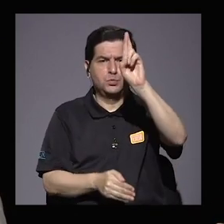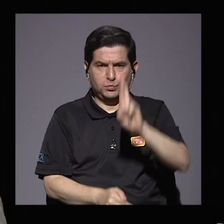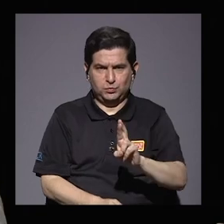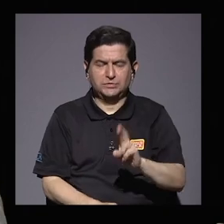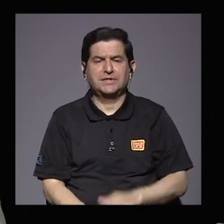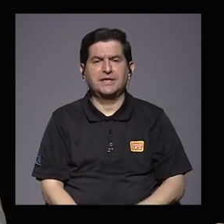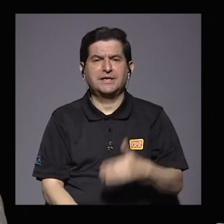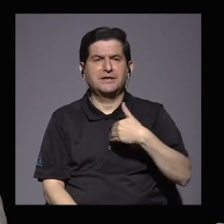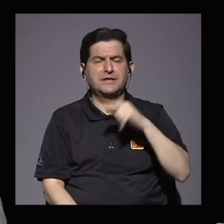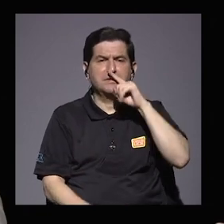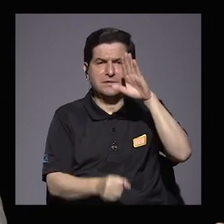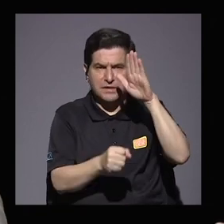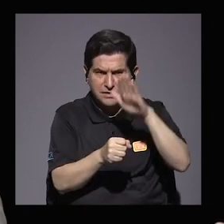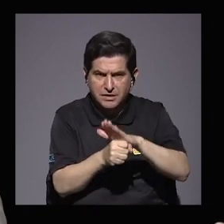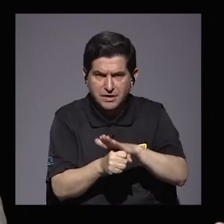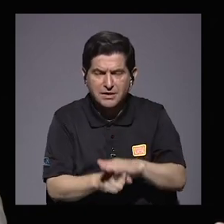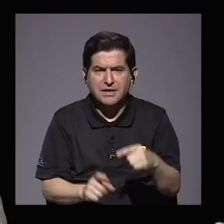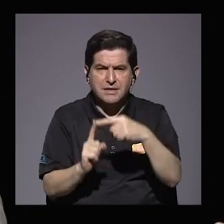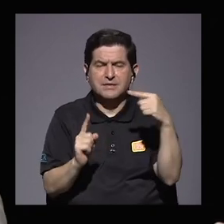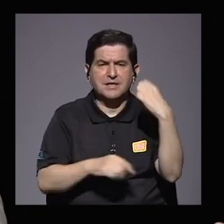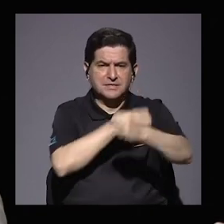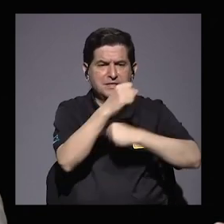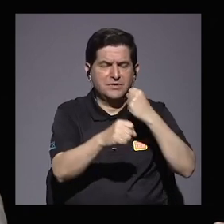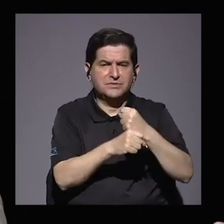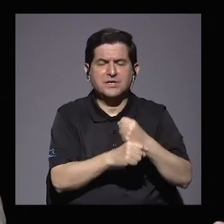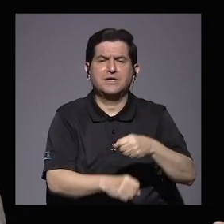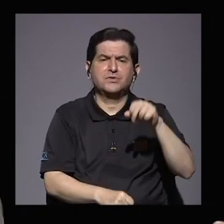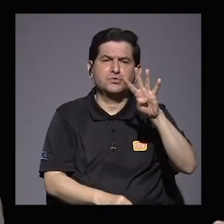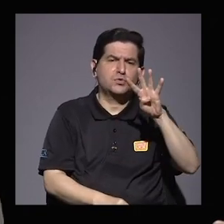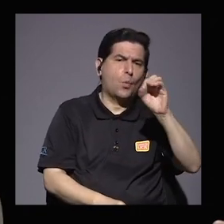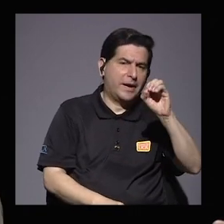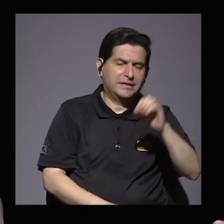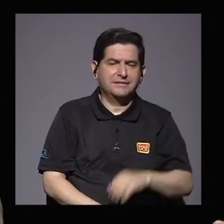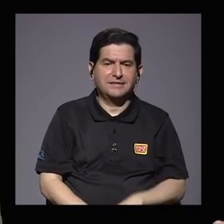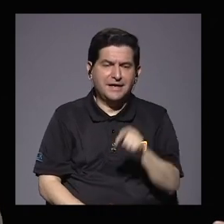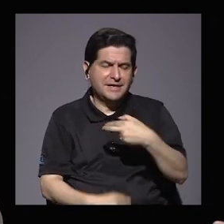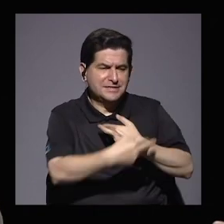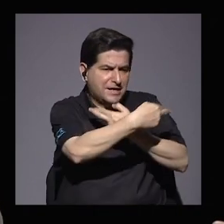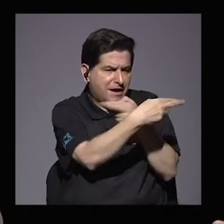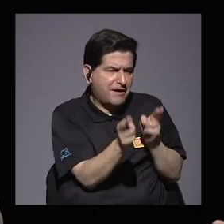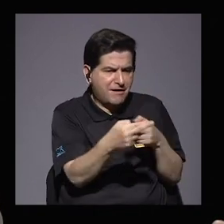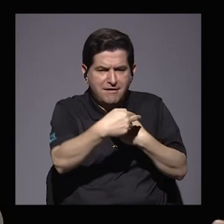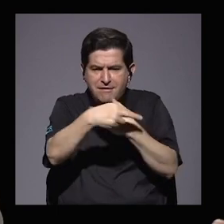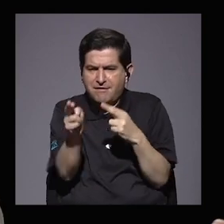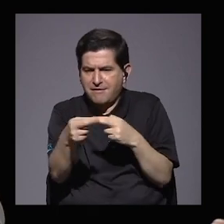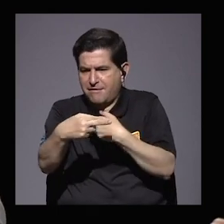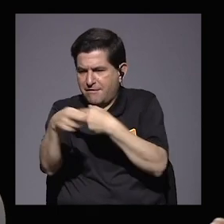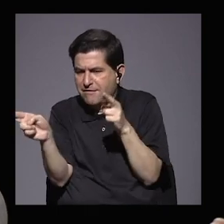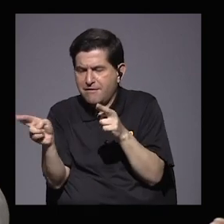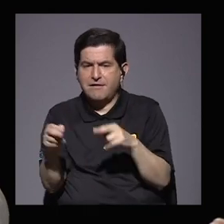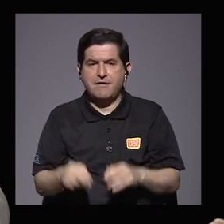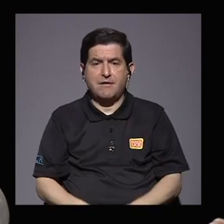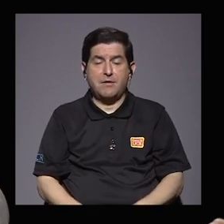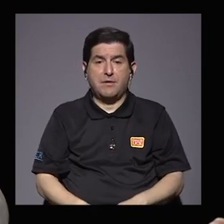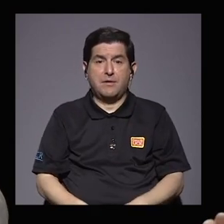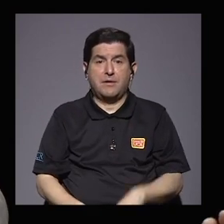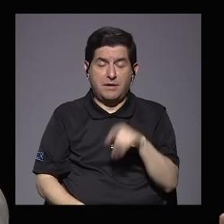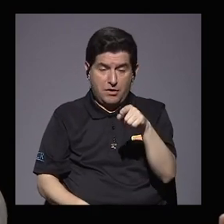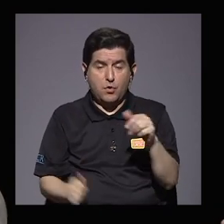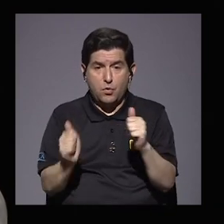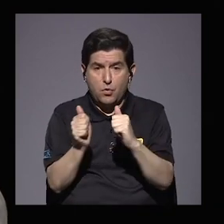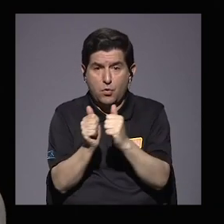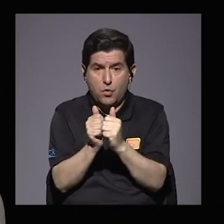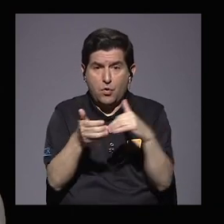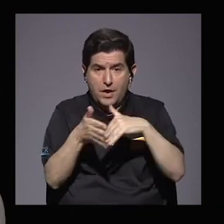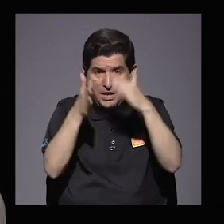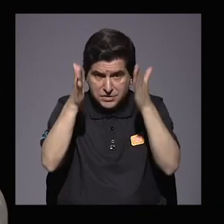Rica tuvo un compromiso desde los 40, y es que esa regionalización que se veía magnificada con los estudiantes,